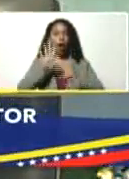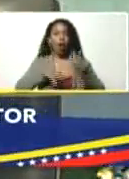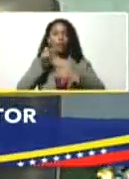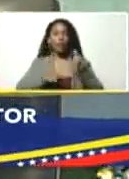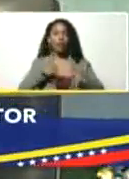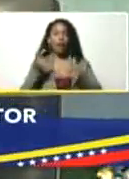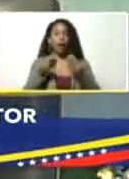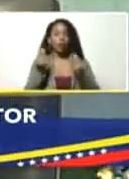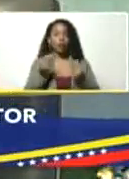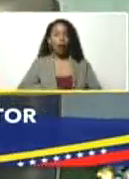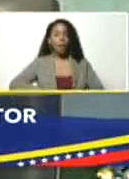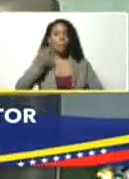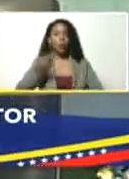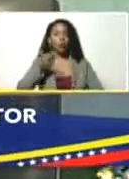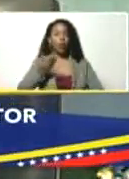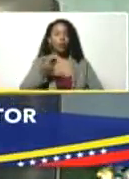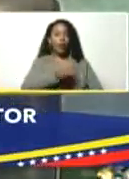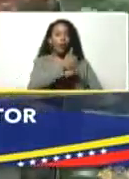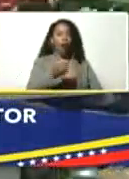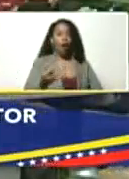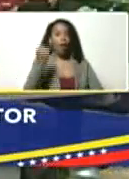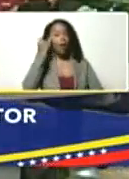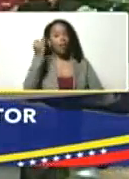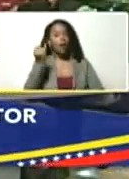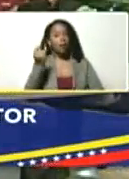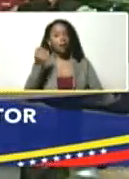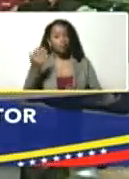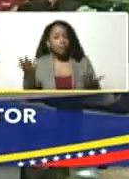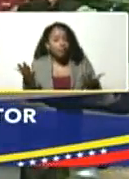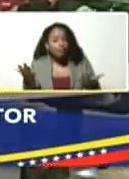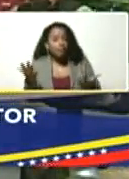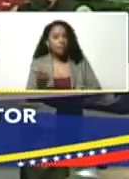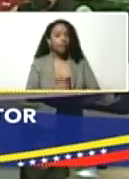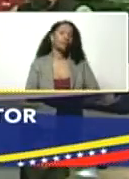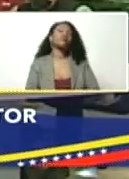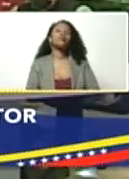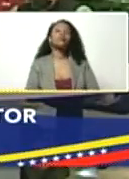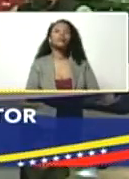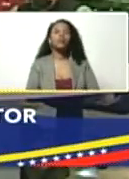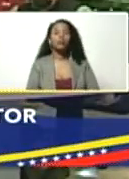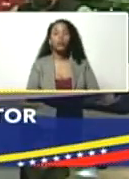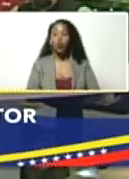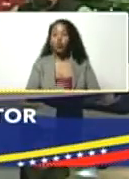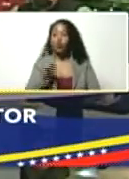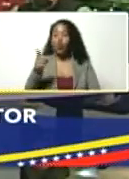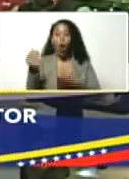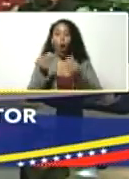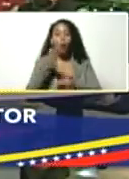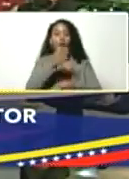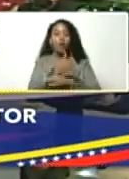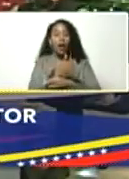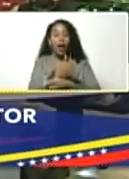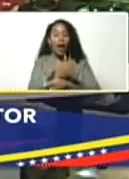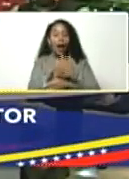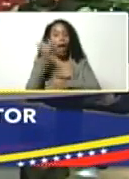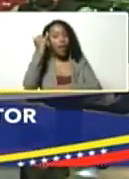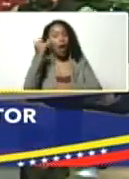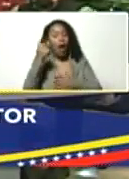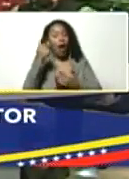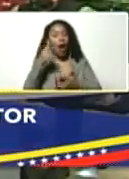económico importante con Cavidea. Ah, vicepresidenta, ¿cómo le fue en el evento de hoy? Si se puede quitar la